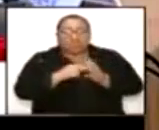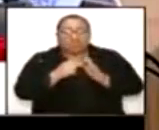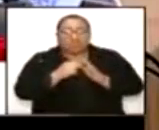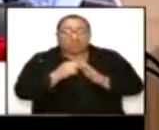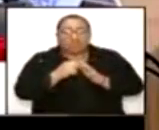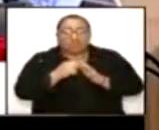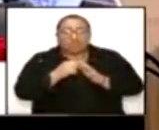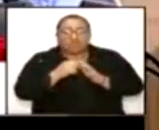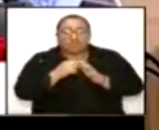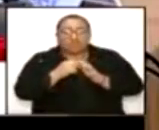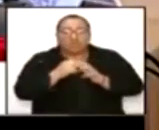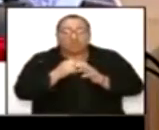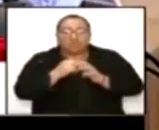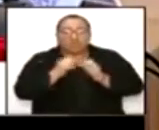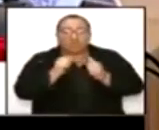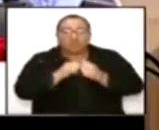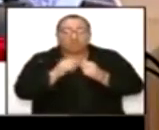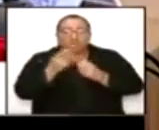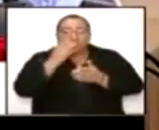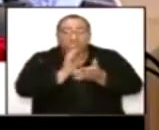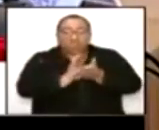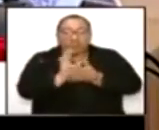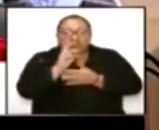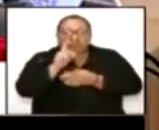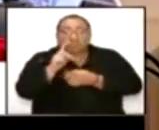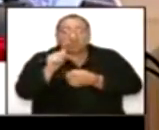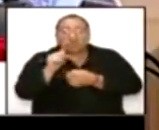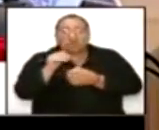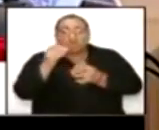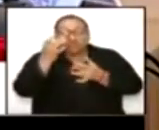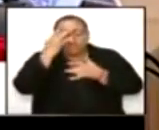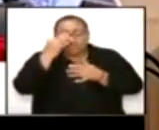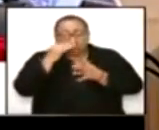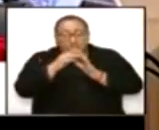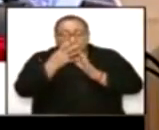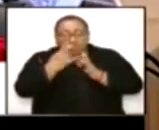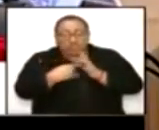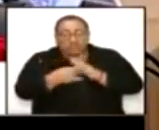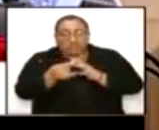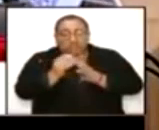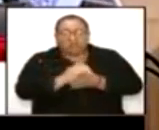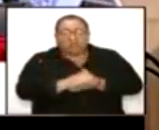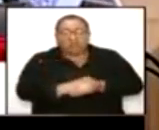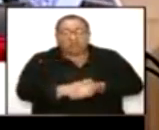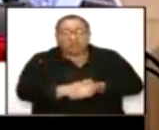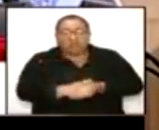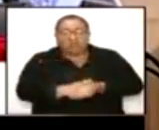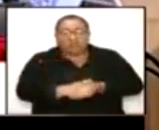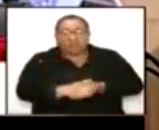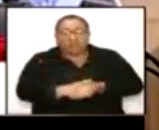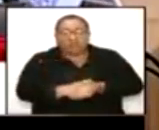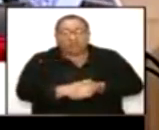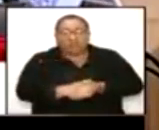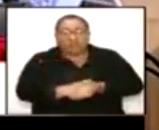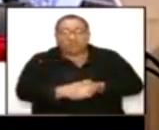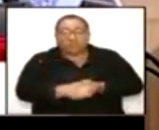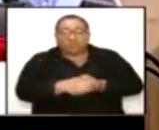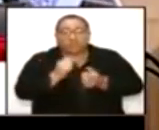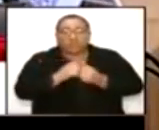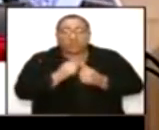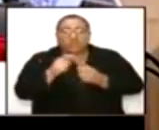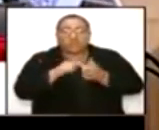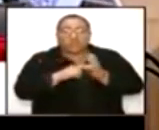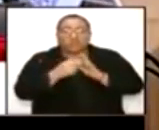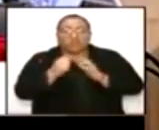ejemplo, dotarles la medicina necesaria para evitar una enfermedad de transmisión sexual, para evitar un embarazo producto de violación,